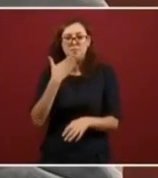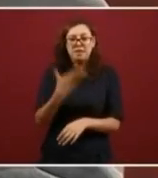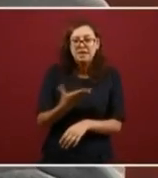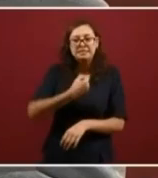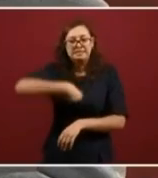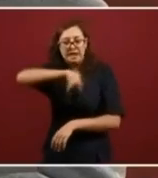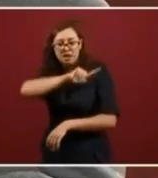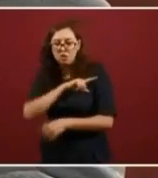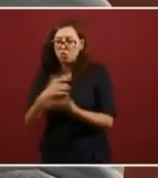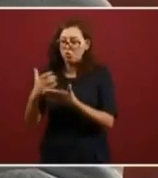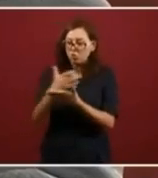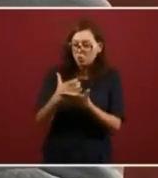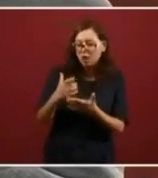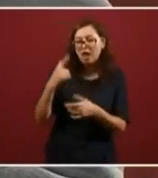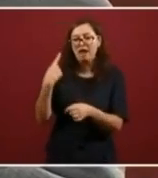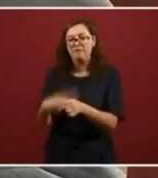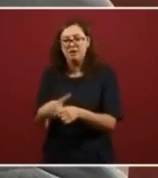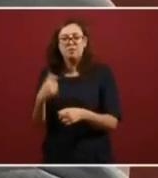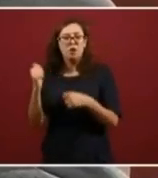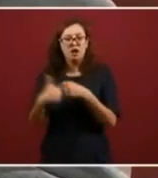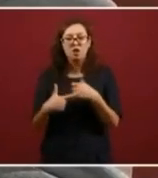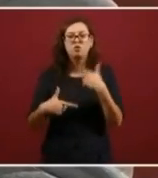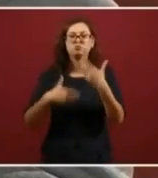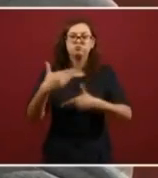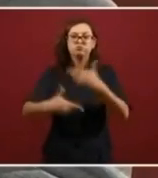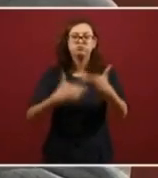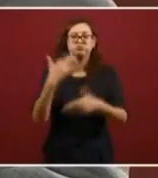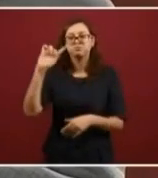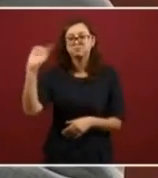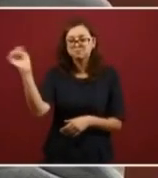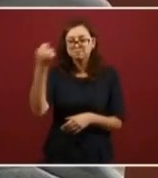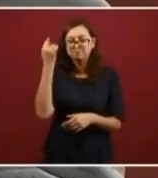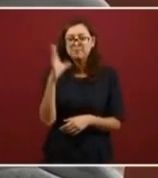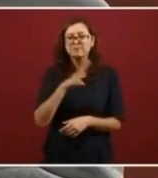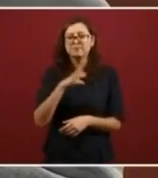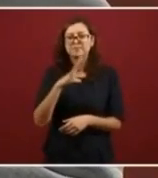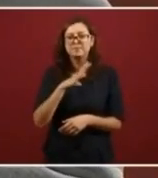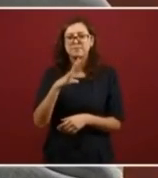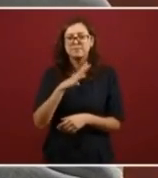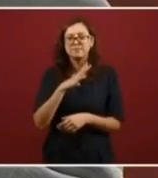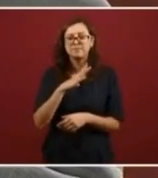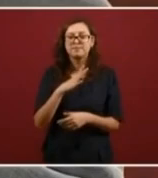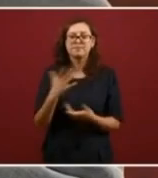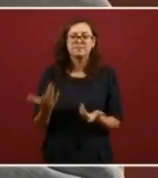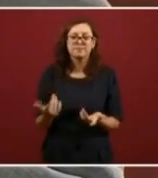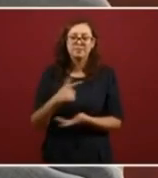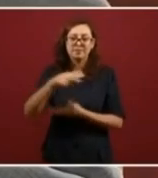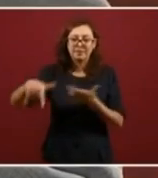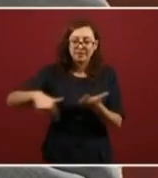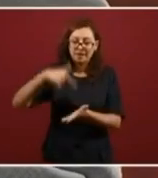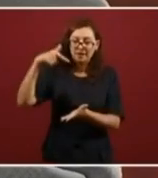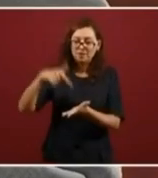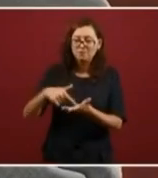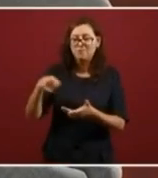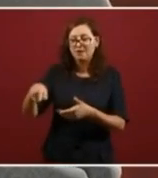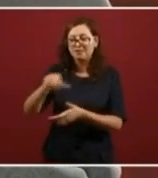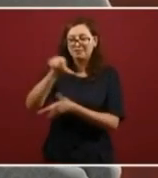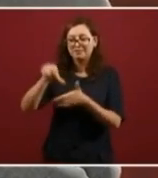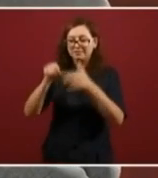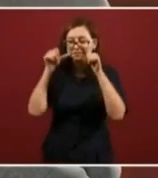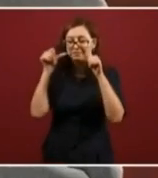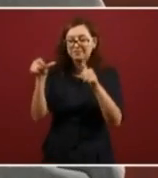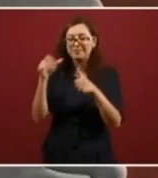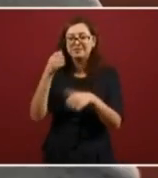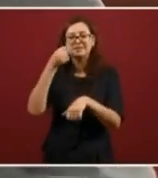pero afortunadamente la tecnología existe y en el CIAP, que es un centro que está asignado a la Secretaría de Agricultura,